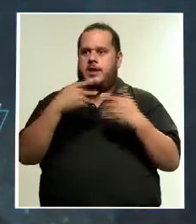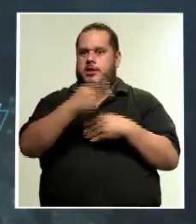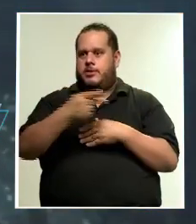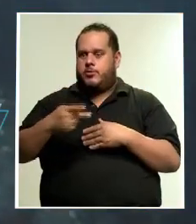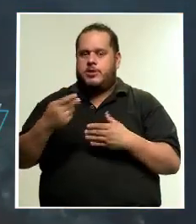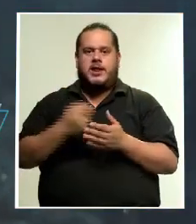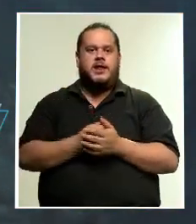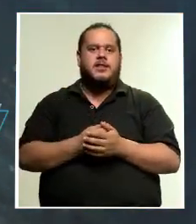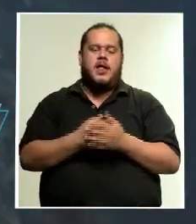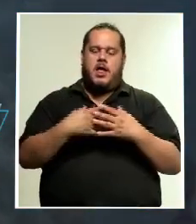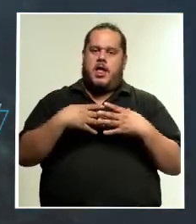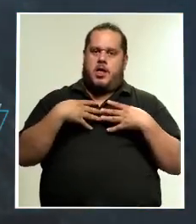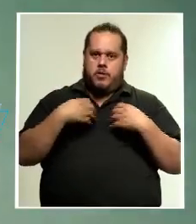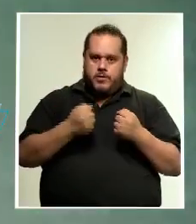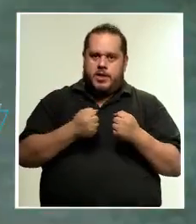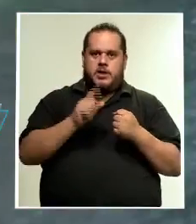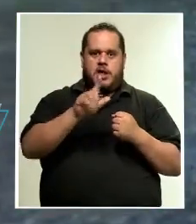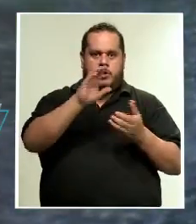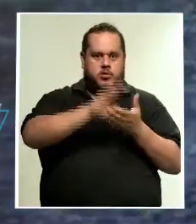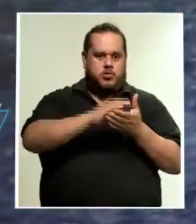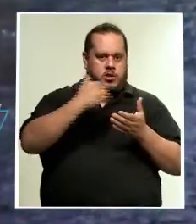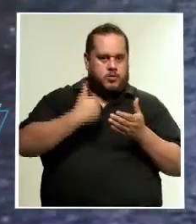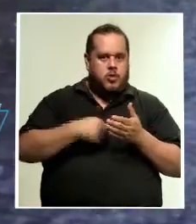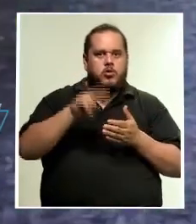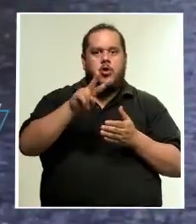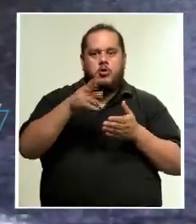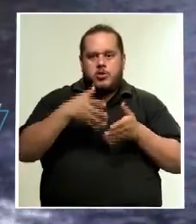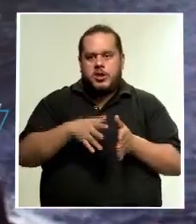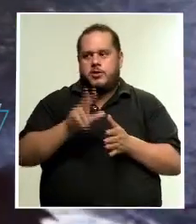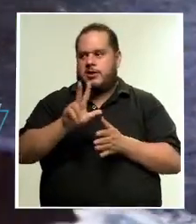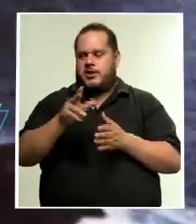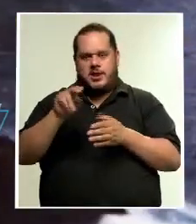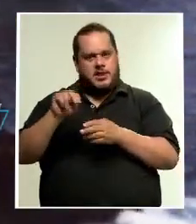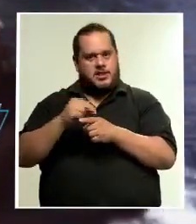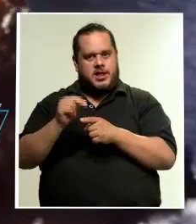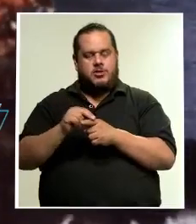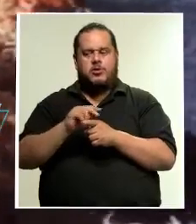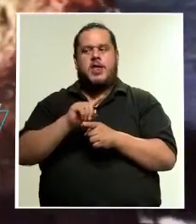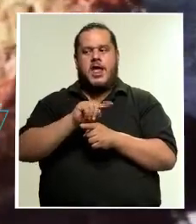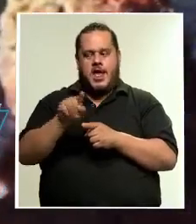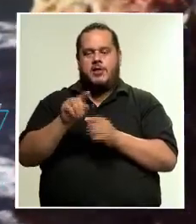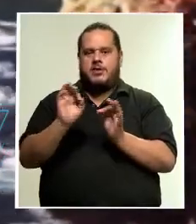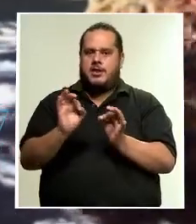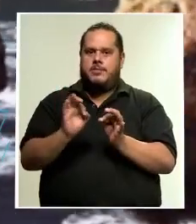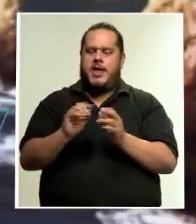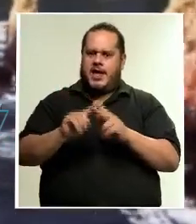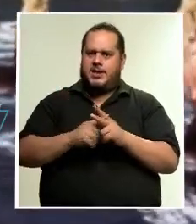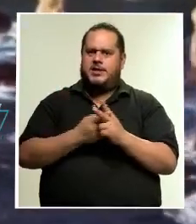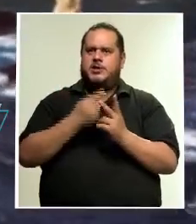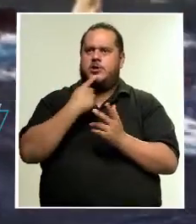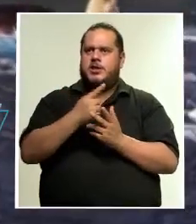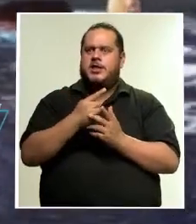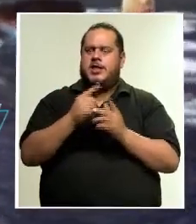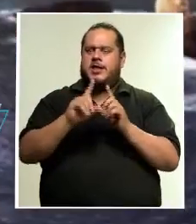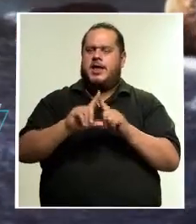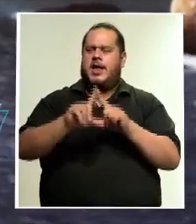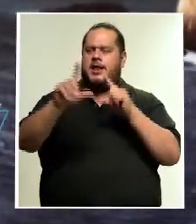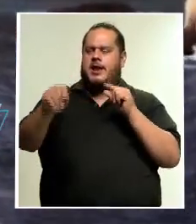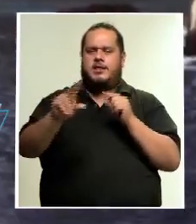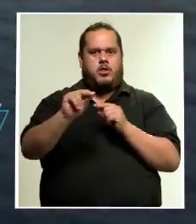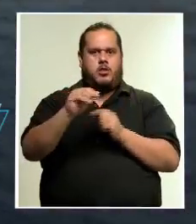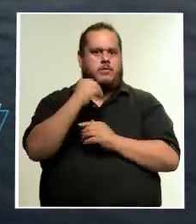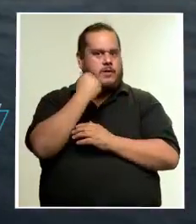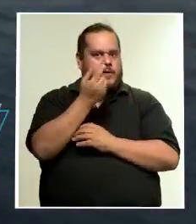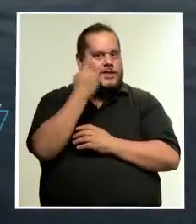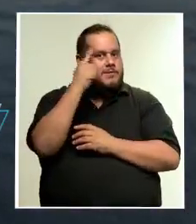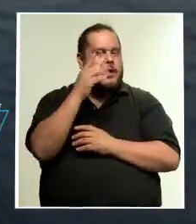confiando en que su esposo, dos hijos y tres nietos estarán bien. Al inicio afirma que alejarse no fue fácil, pero